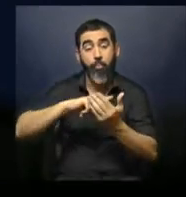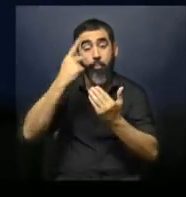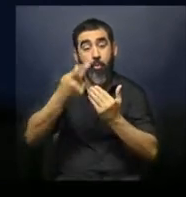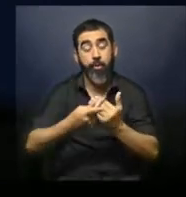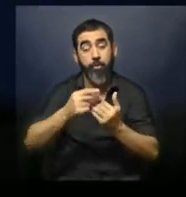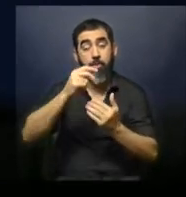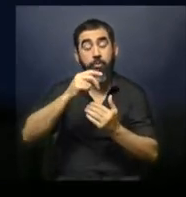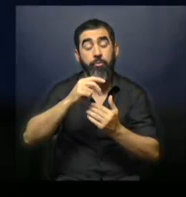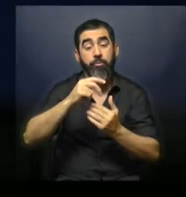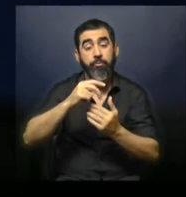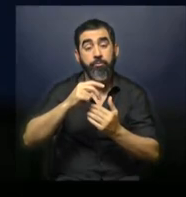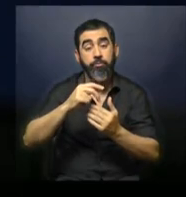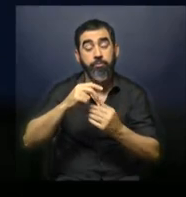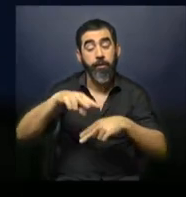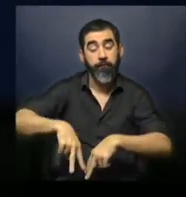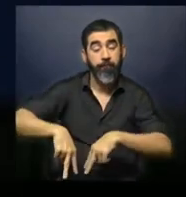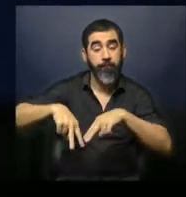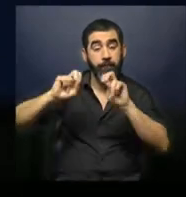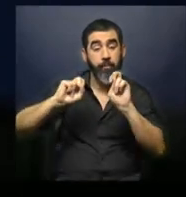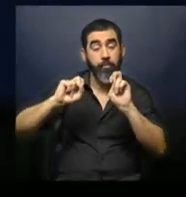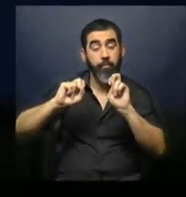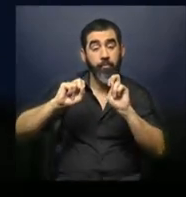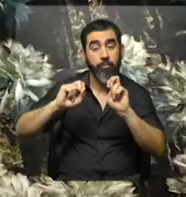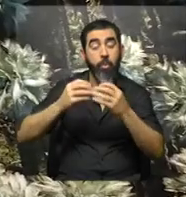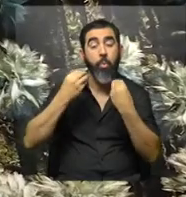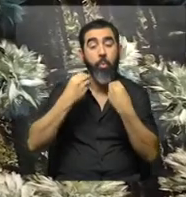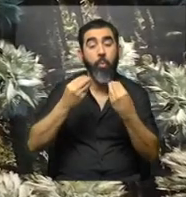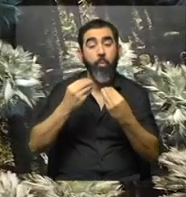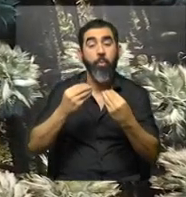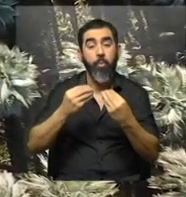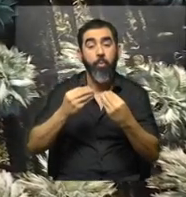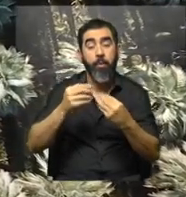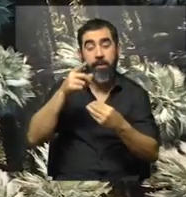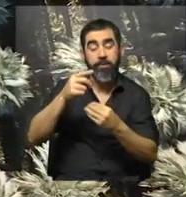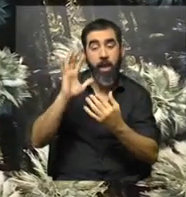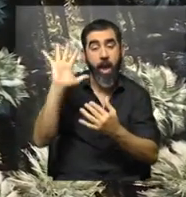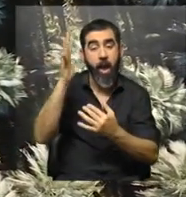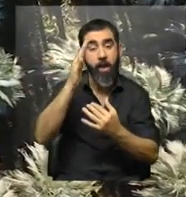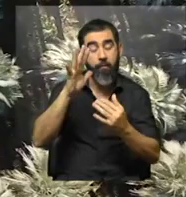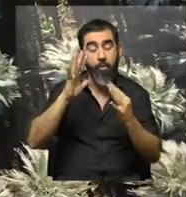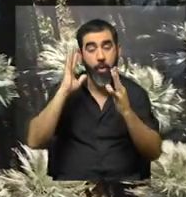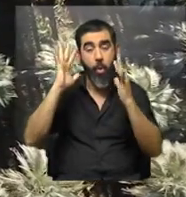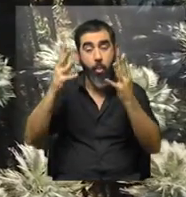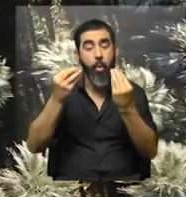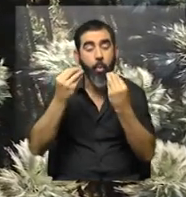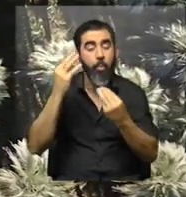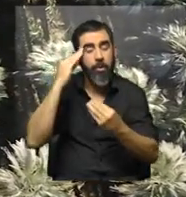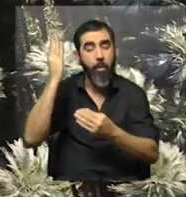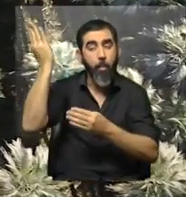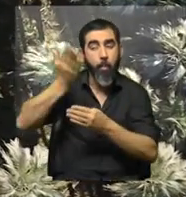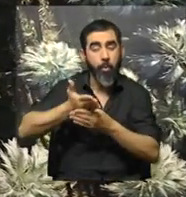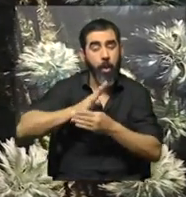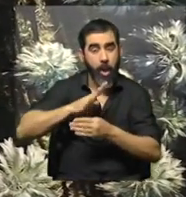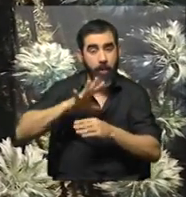CSIC, estamos investigando, por un lado, la distribución de ligustros en los bosques del país para saber qué porcentaje de los bosques están